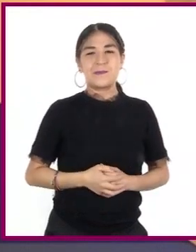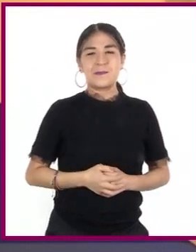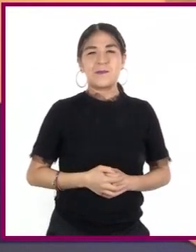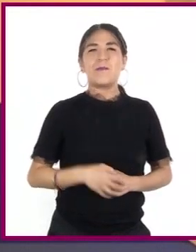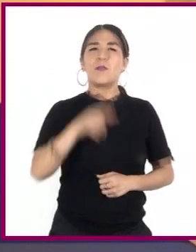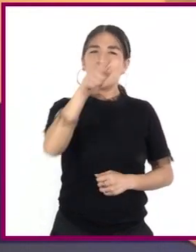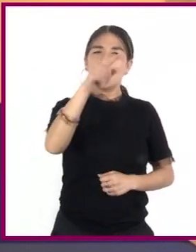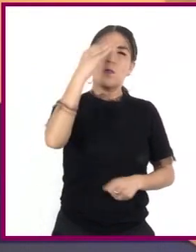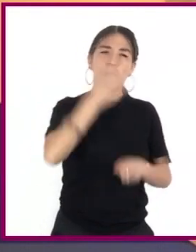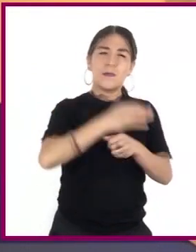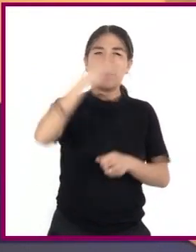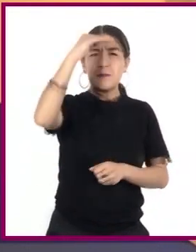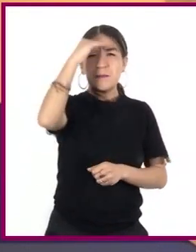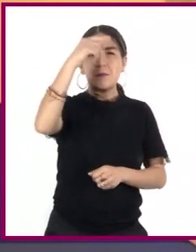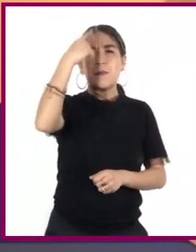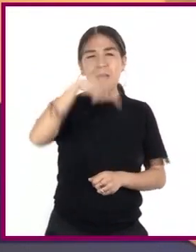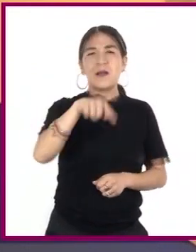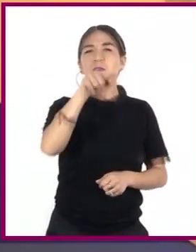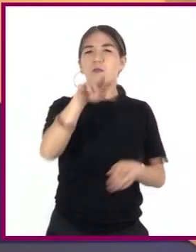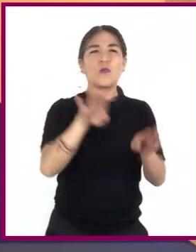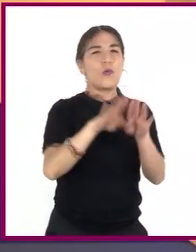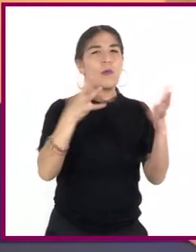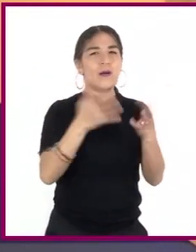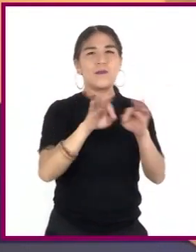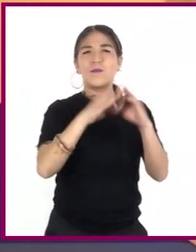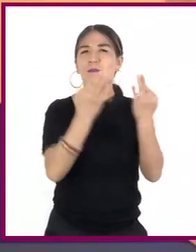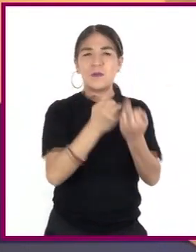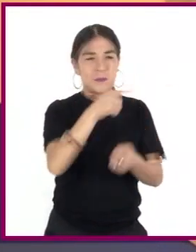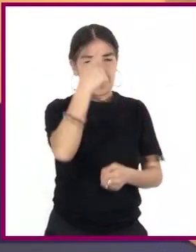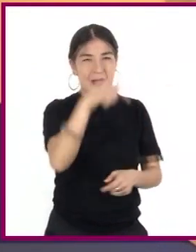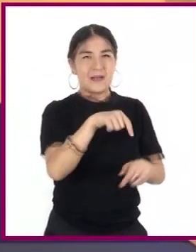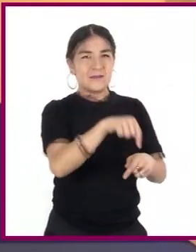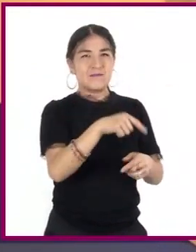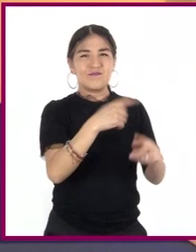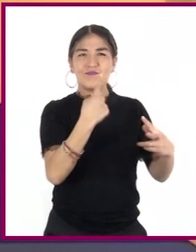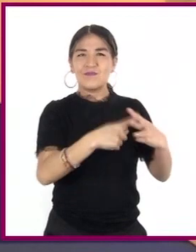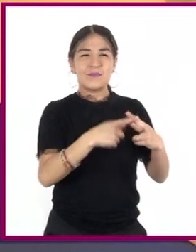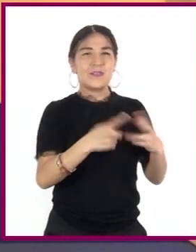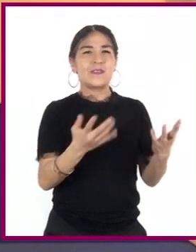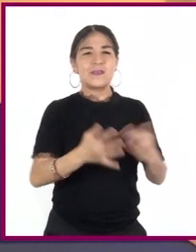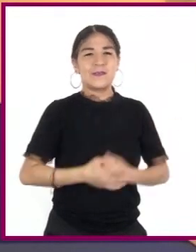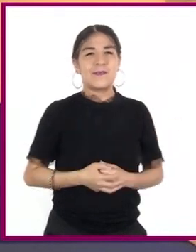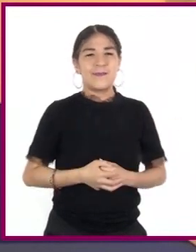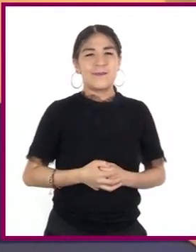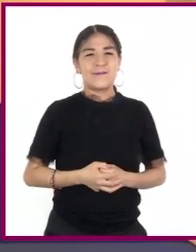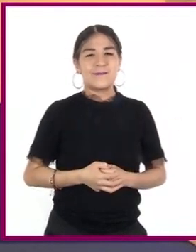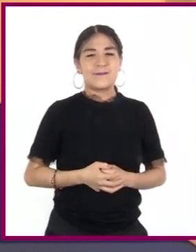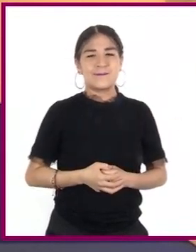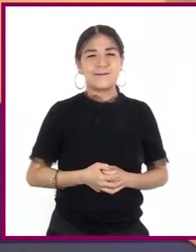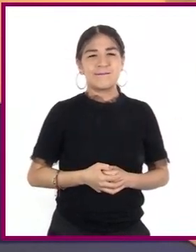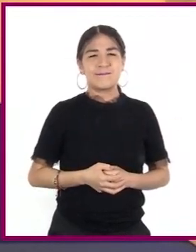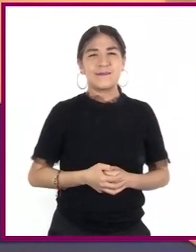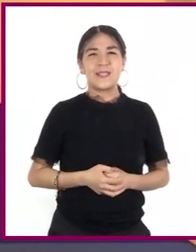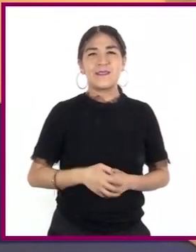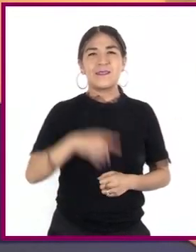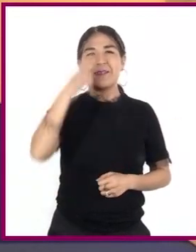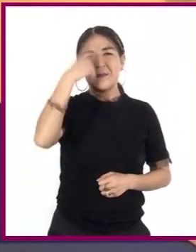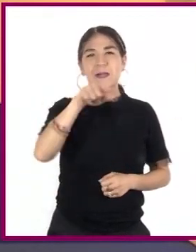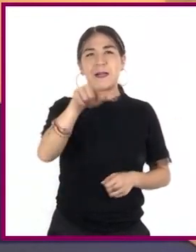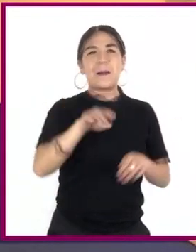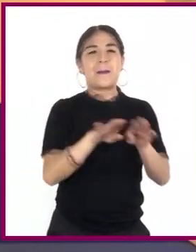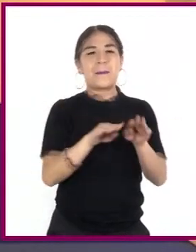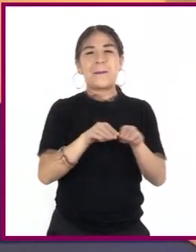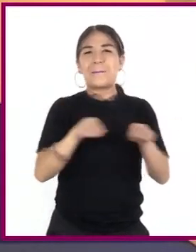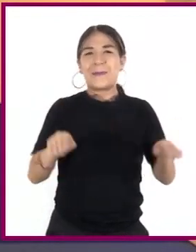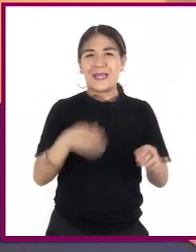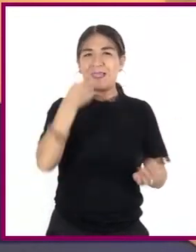Tomen un tiempo para pensar en una forma de continuar. Ahora, ya que tenemos las medidas de la maleta en